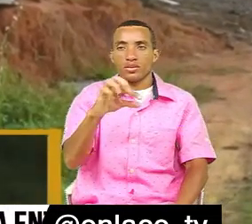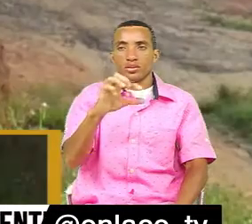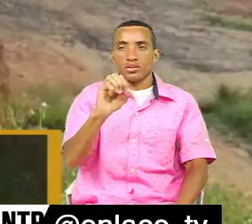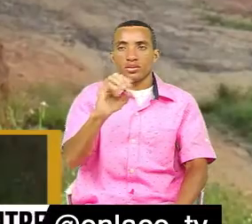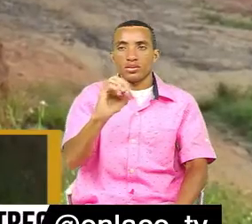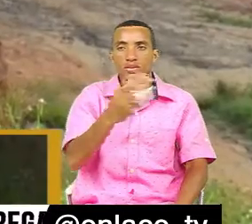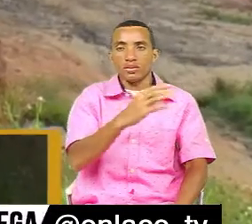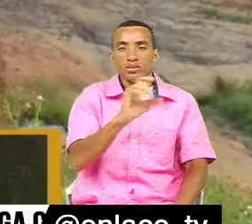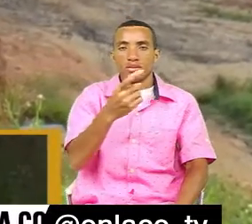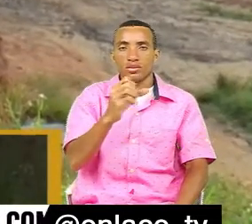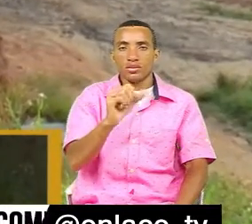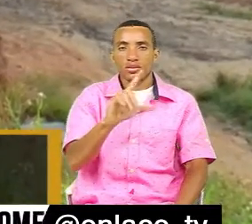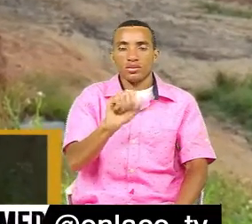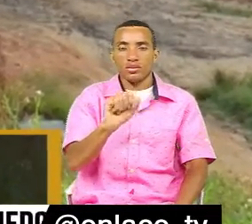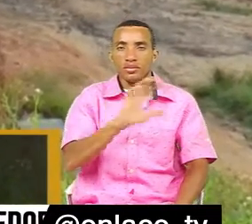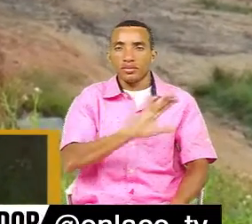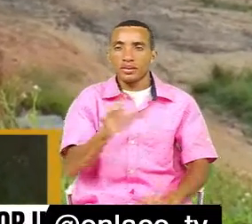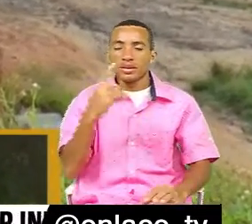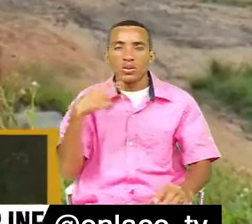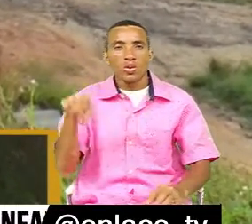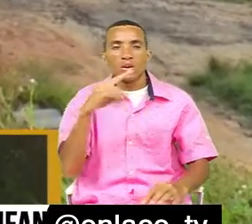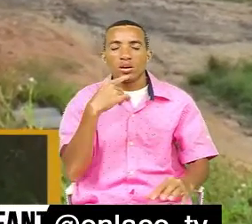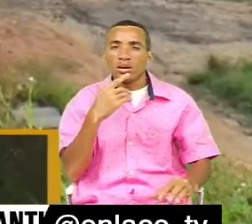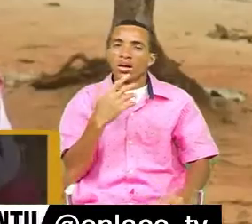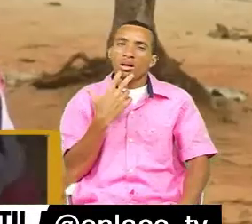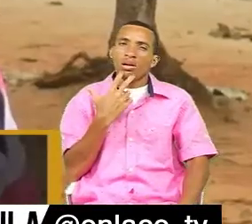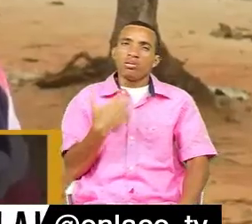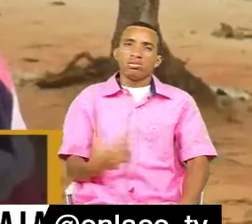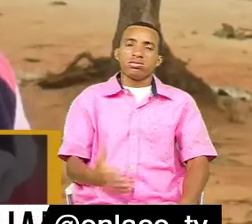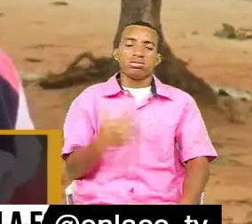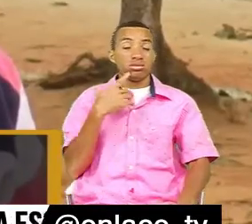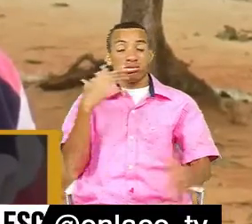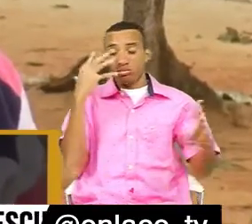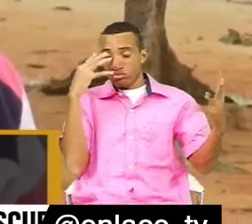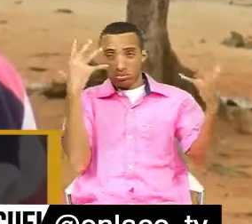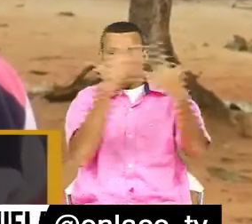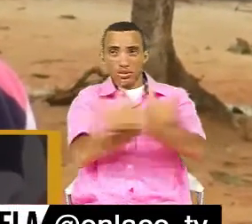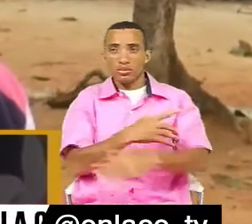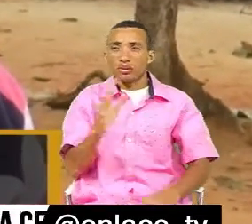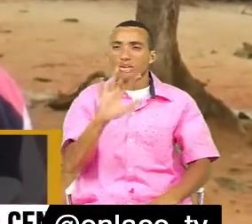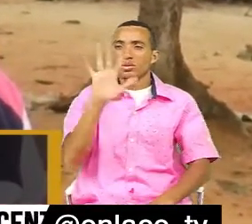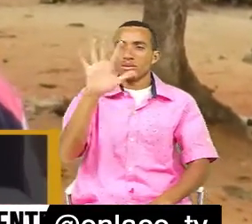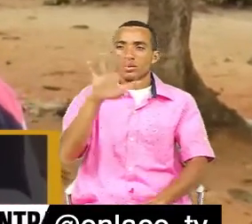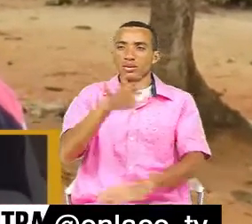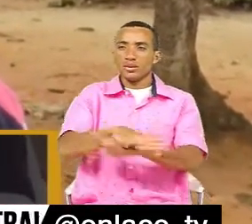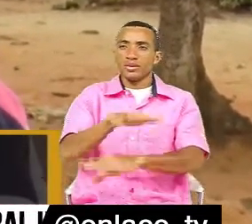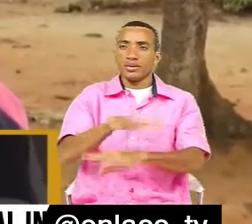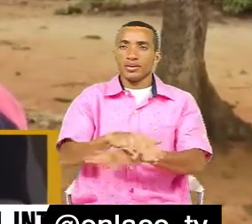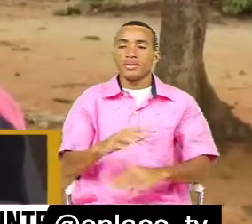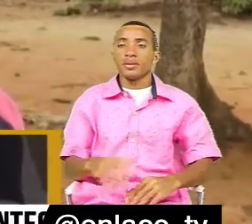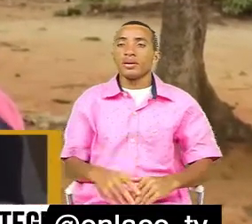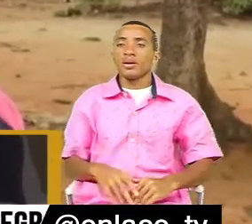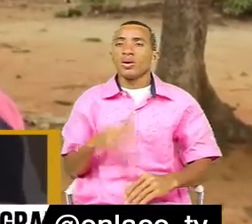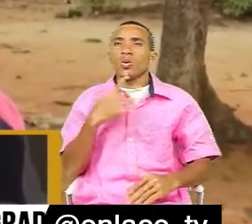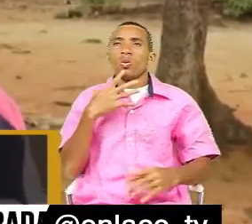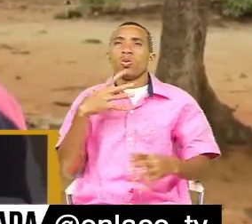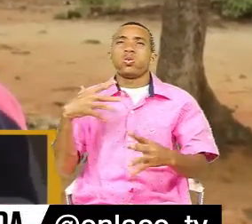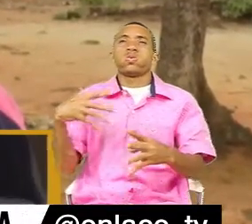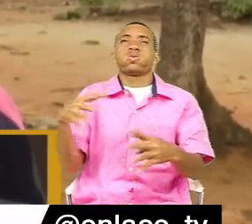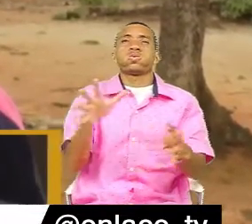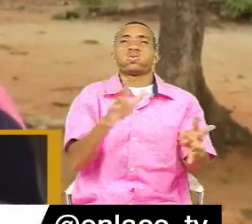comunidad rural. Los vecinos no salen aún de su asombro por lo sucedido. Como a las 5 de la tarde comenzó un brisón muy